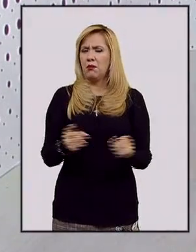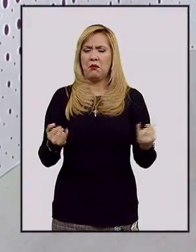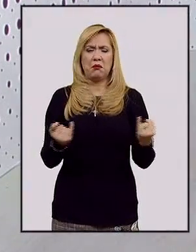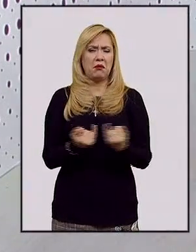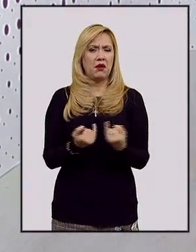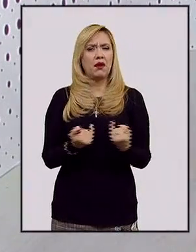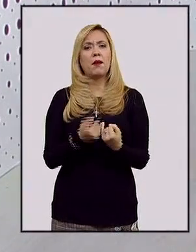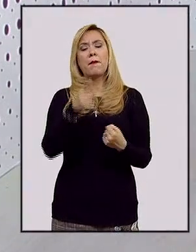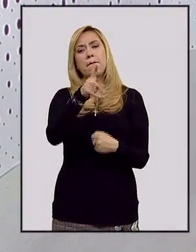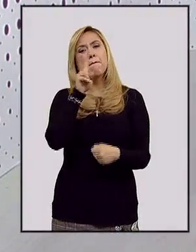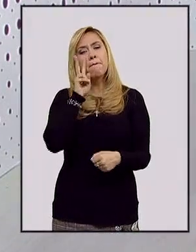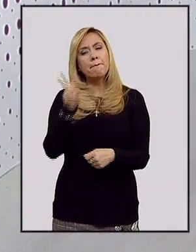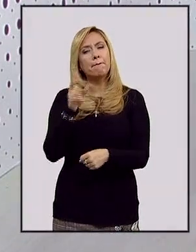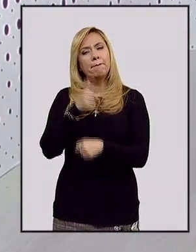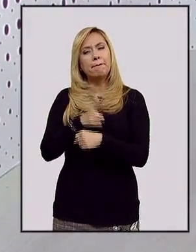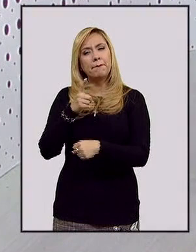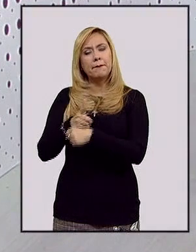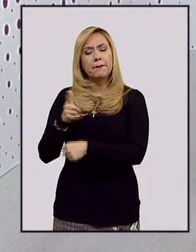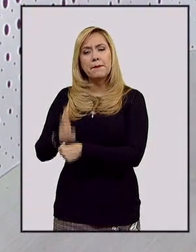has identificado